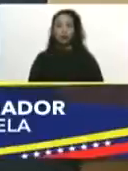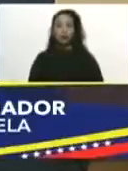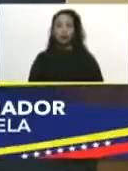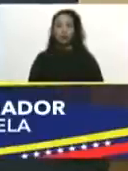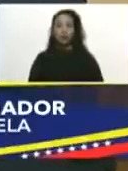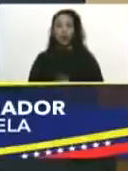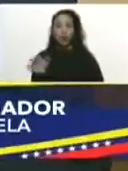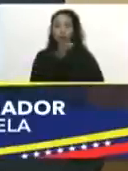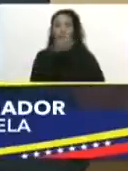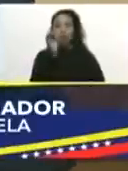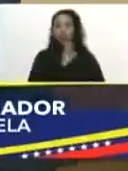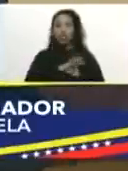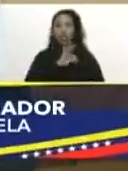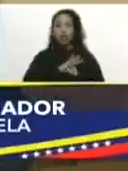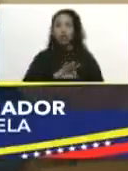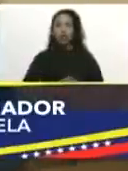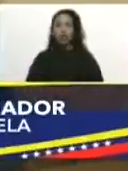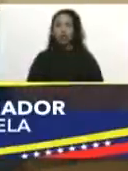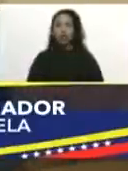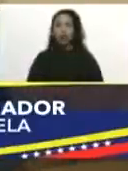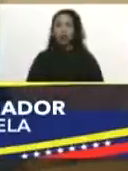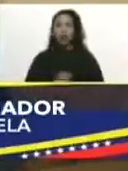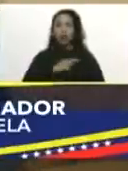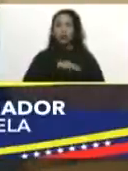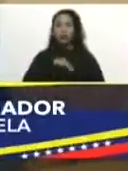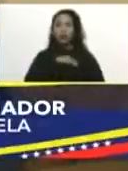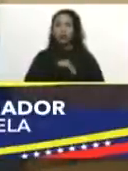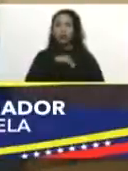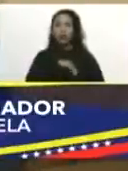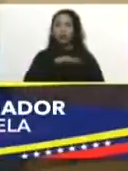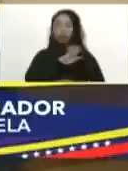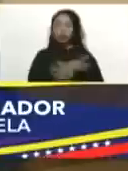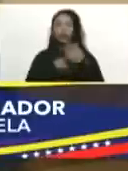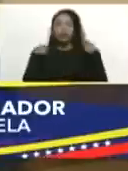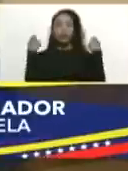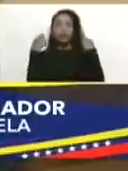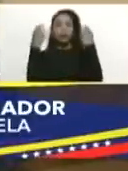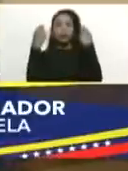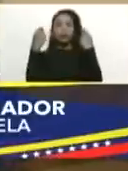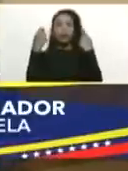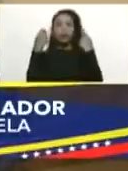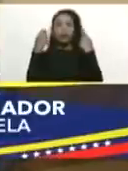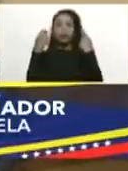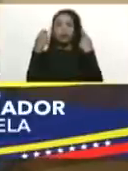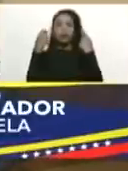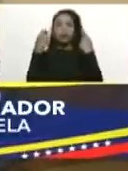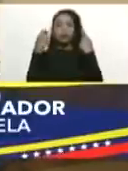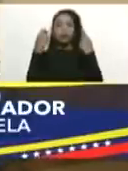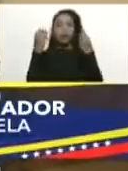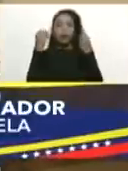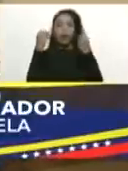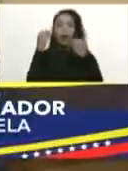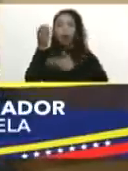Excelentísimo señor Iván Gil, ministro de Poder Popular para Relaciones Exteriores.